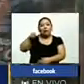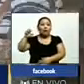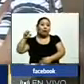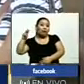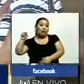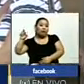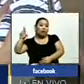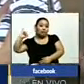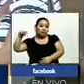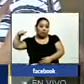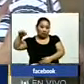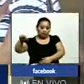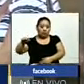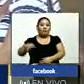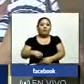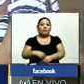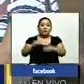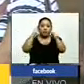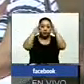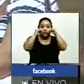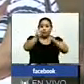Enrique López para Noticiero Hechos.